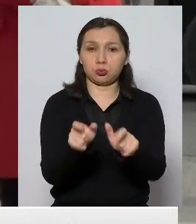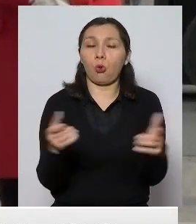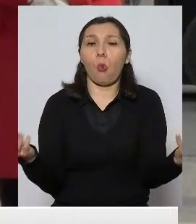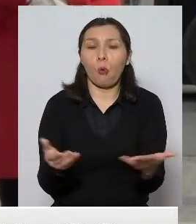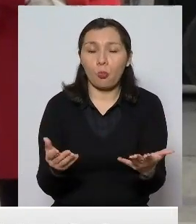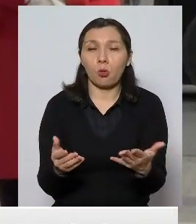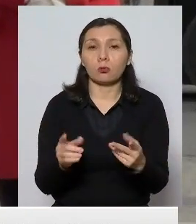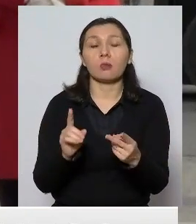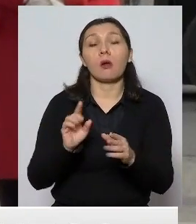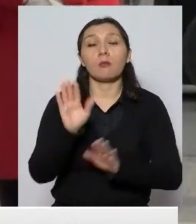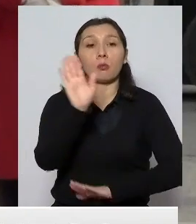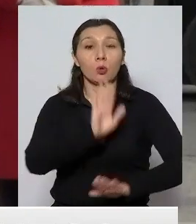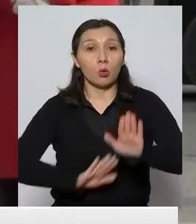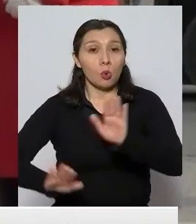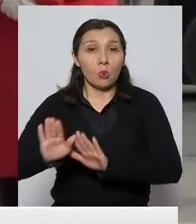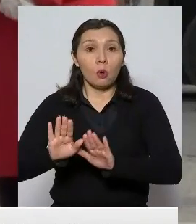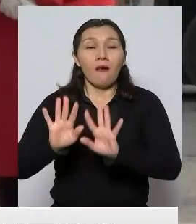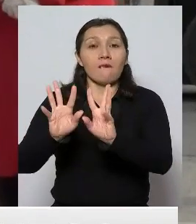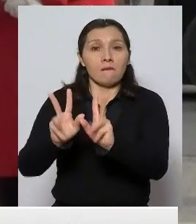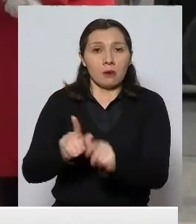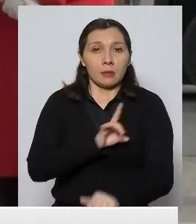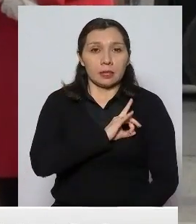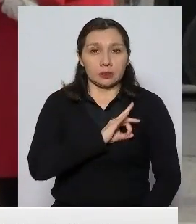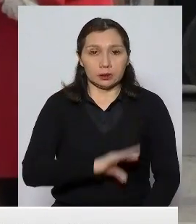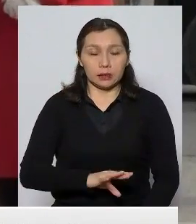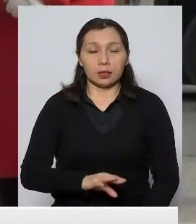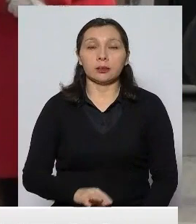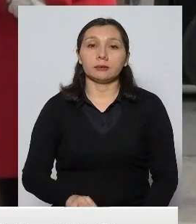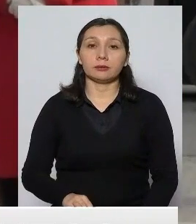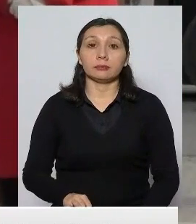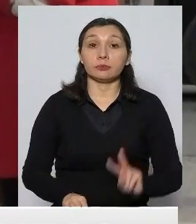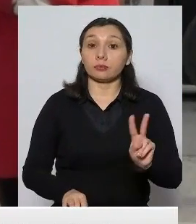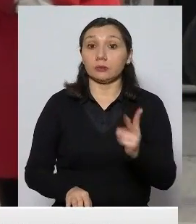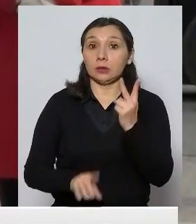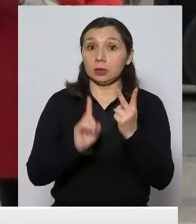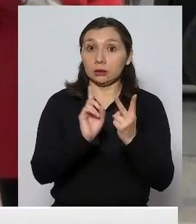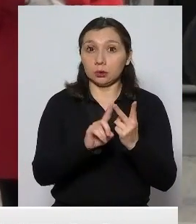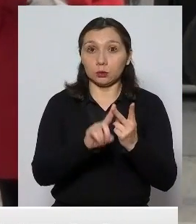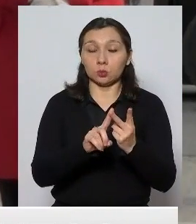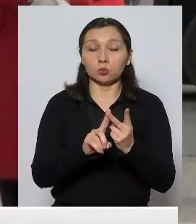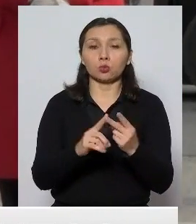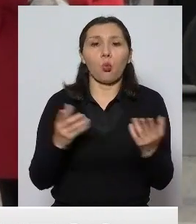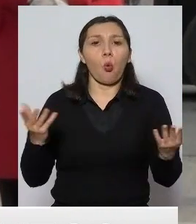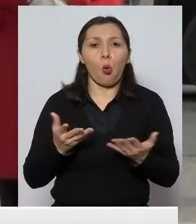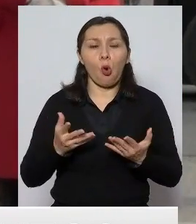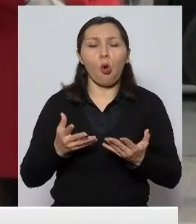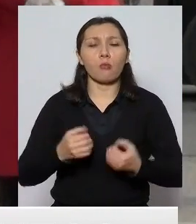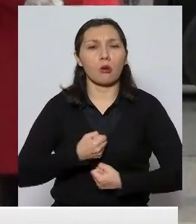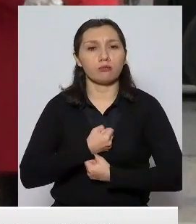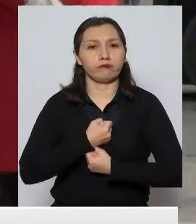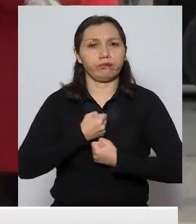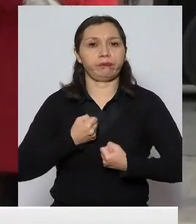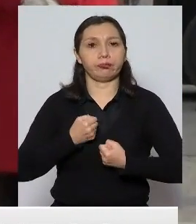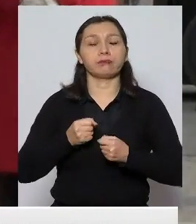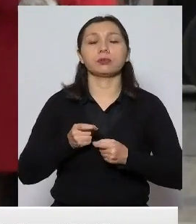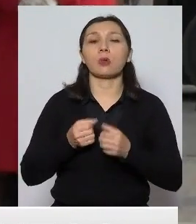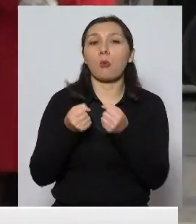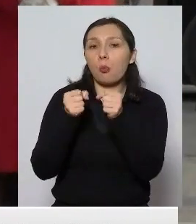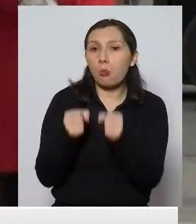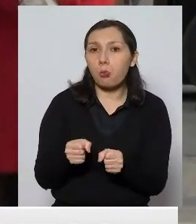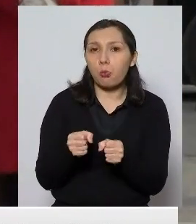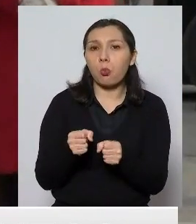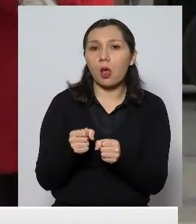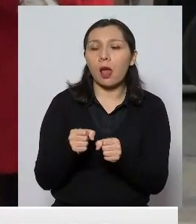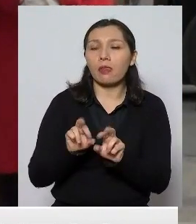para proteger a las familias chilenas. Y segundo, cómo fortalecer nuestra capacidad